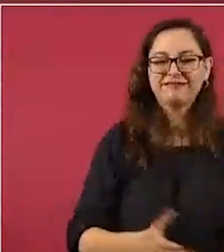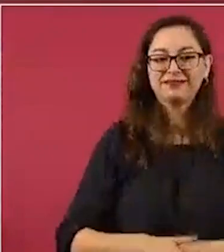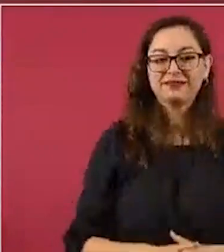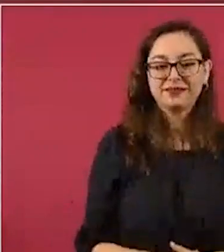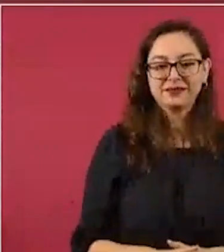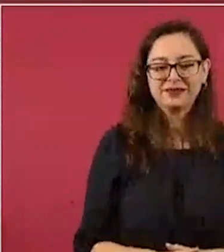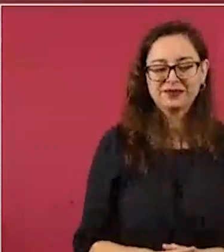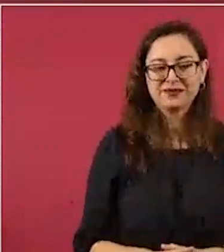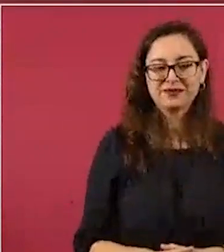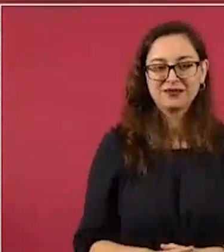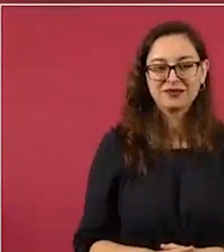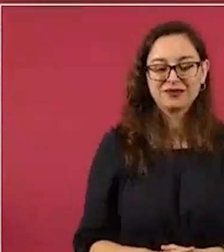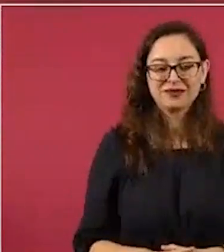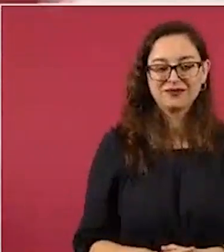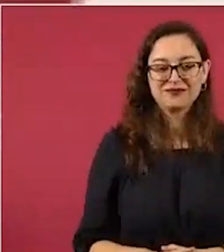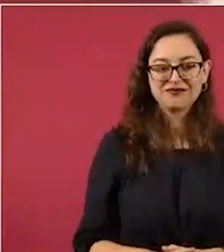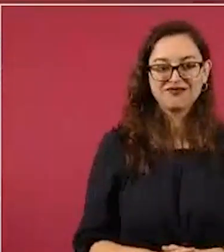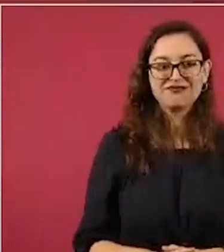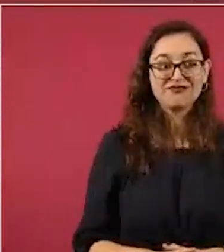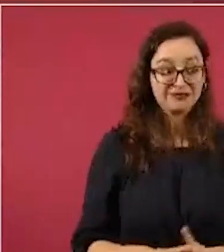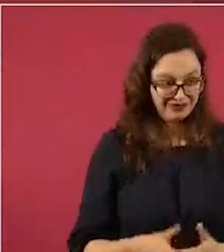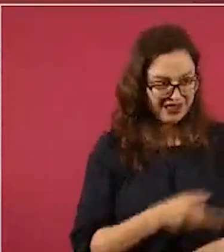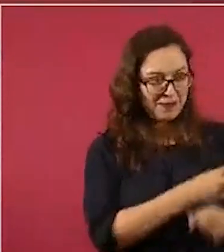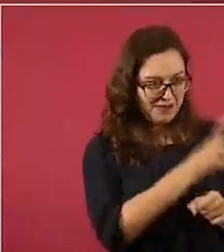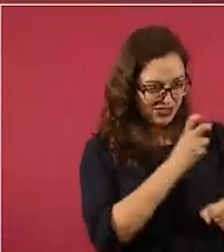que vayan a la marcha